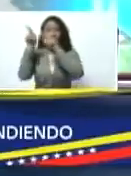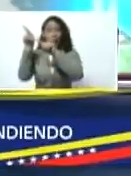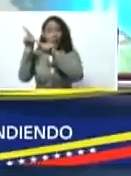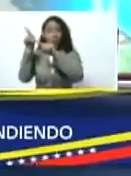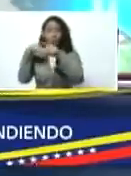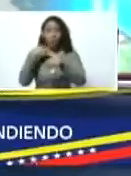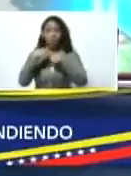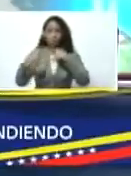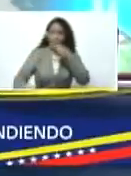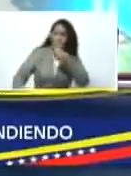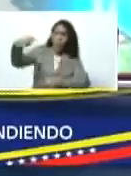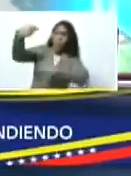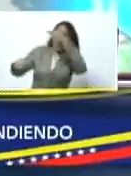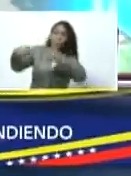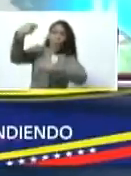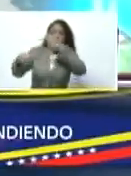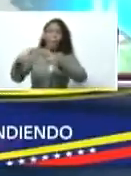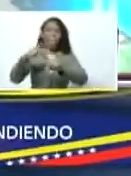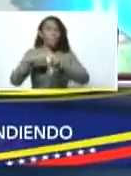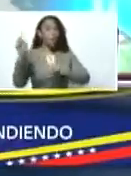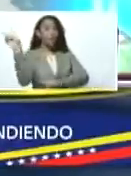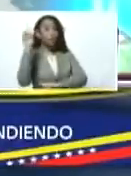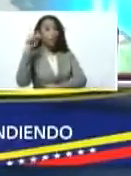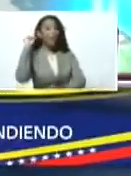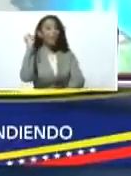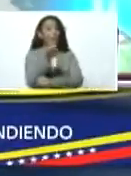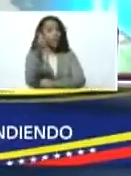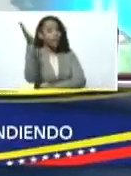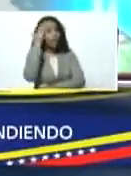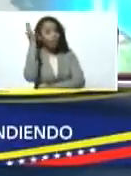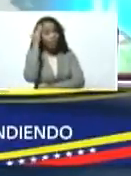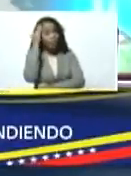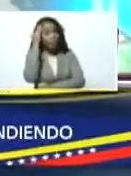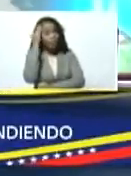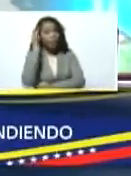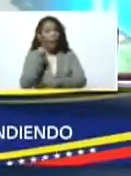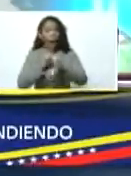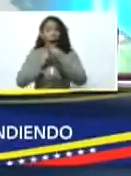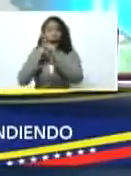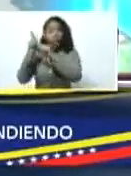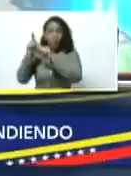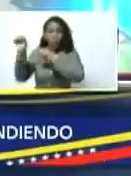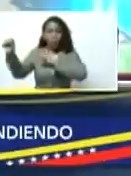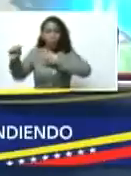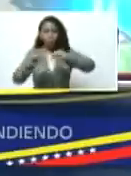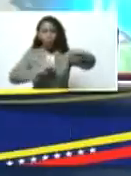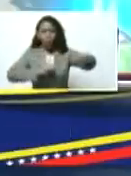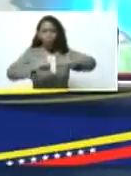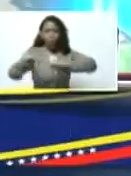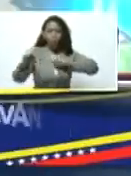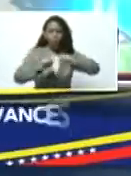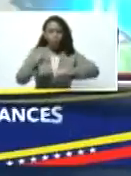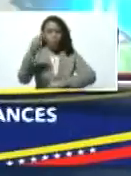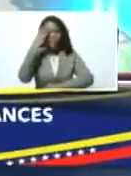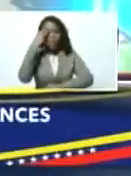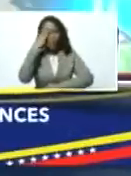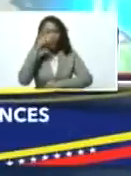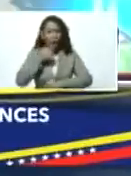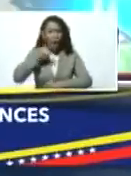pelea, pero Venezuela debe saber que eso es una acción de piratería.